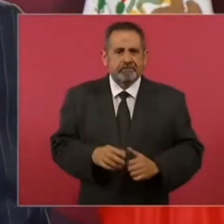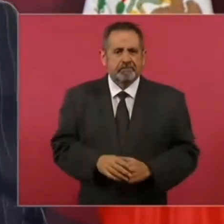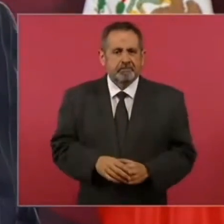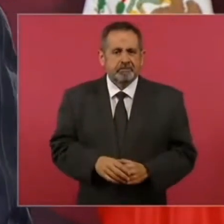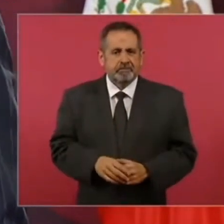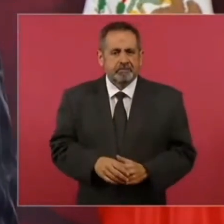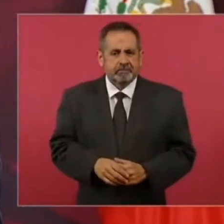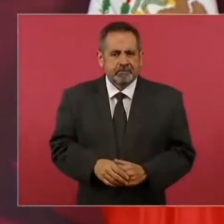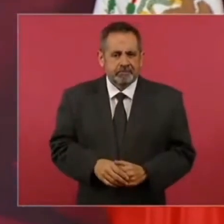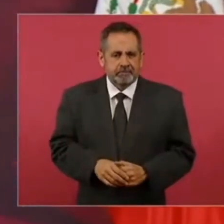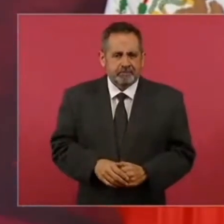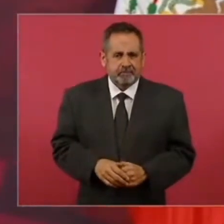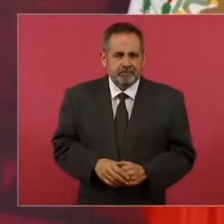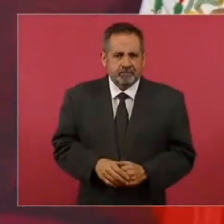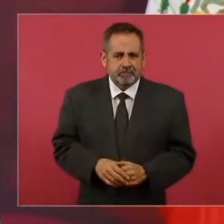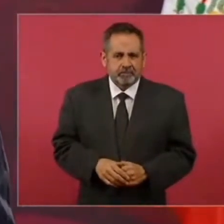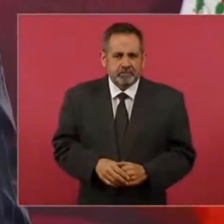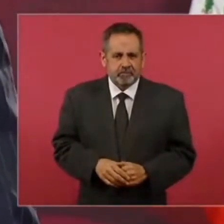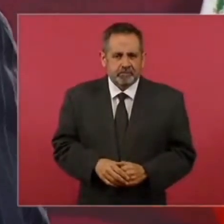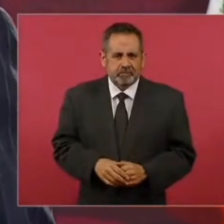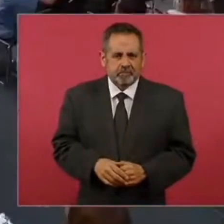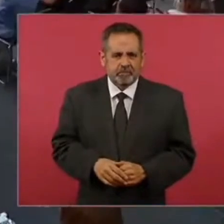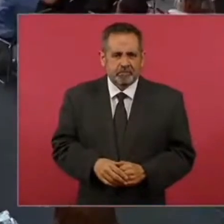mayoría Relativa.